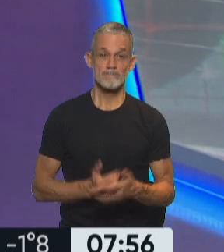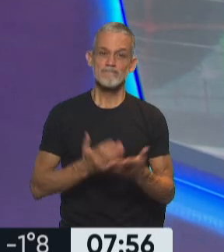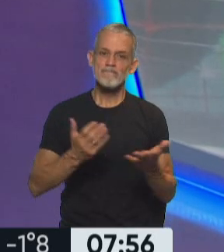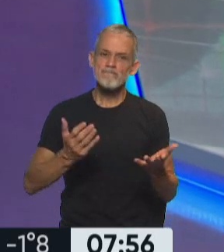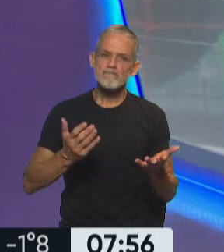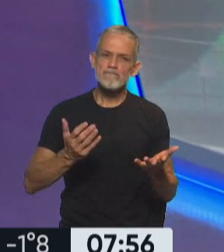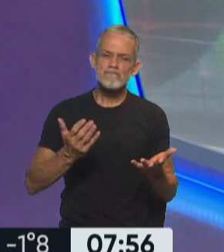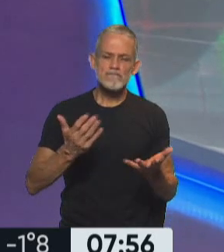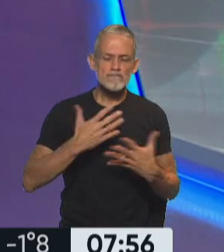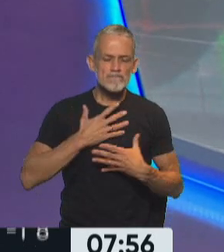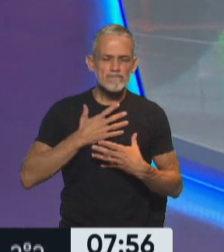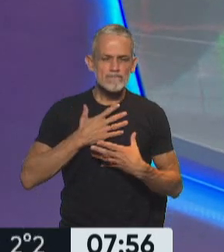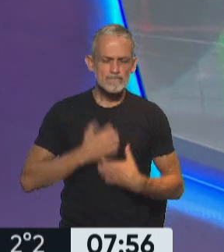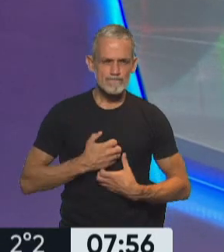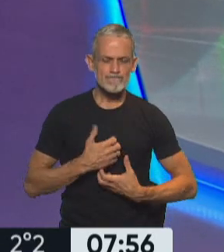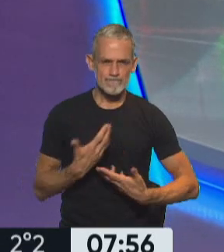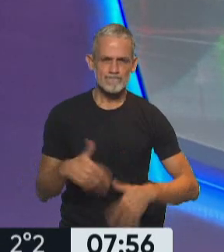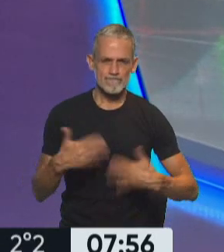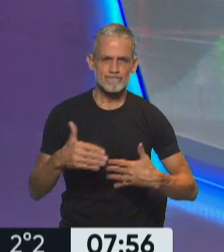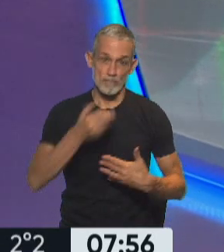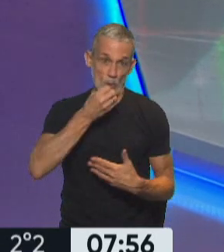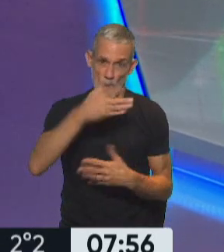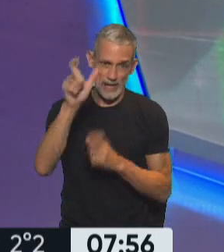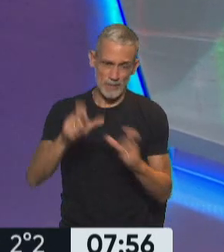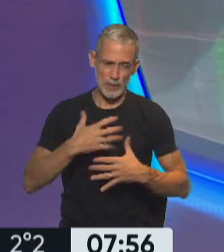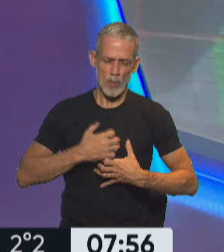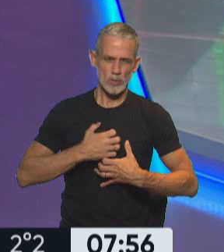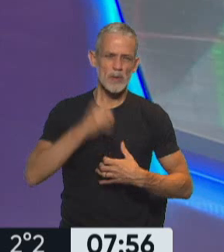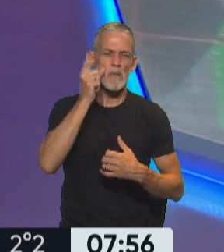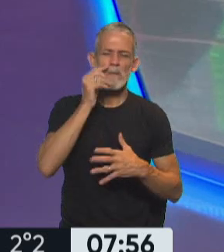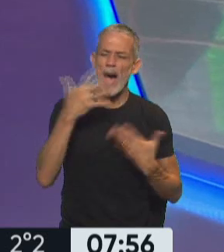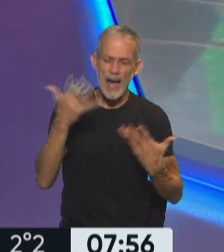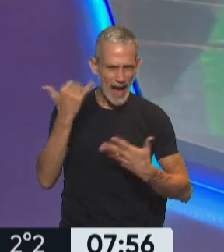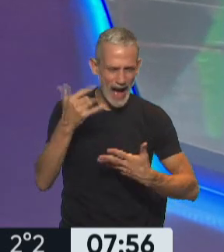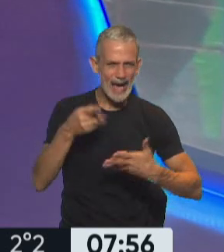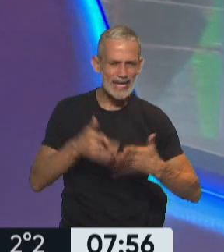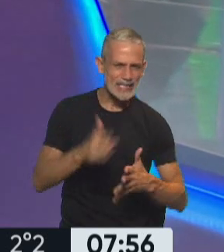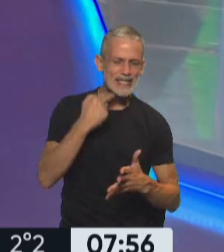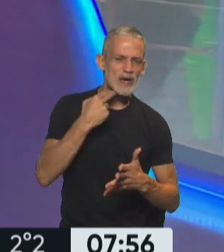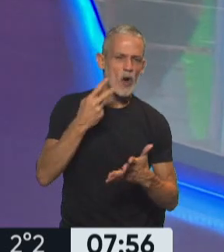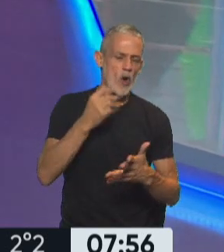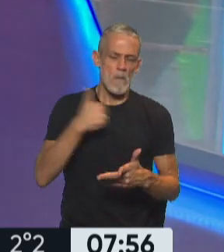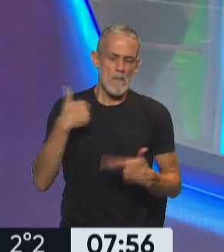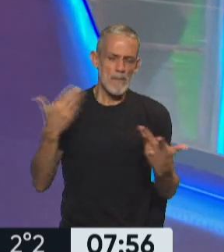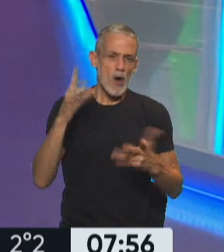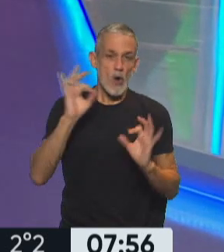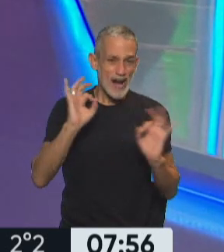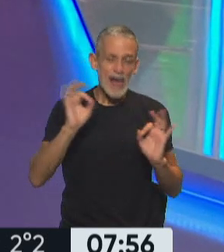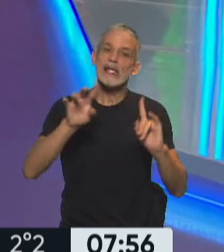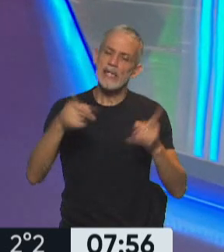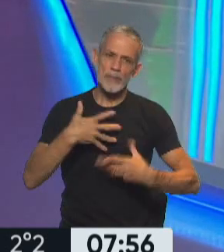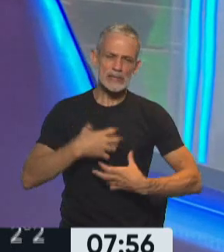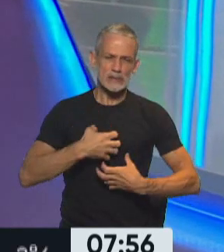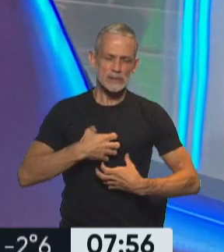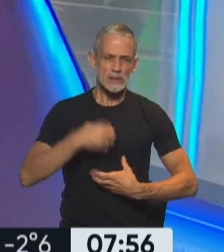La verdad que es angustiante para cualquiera, ¿eh? Para el que es papá, para la que es mamá y para quien no lo es.